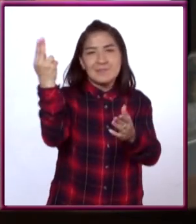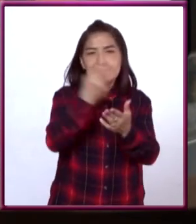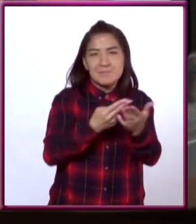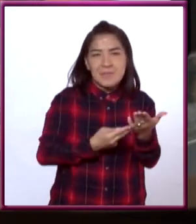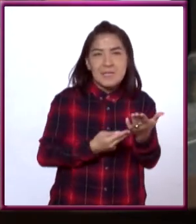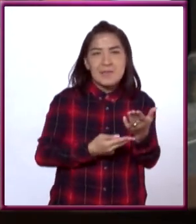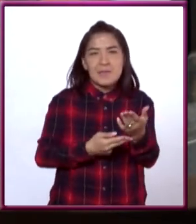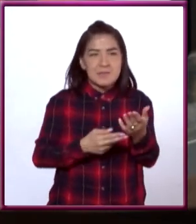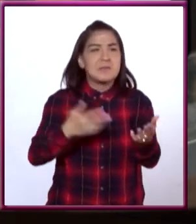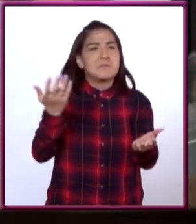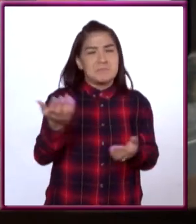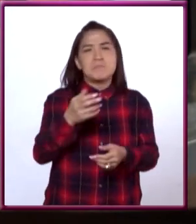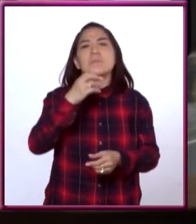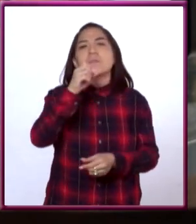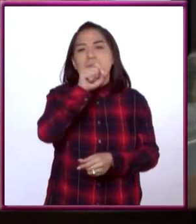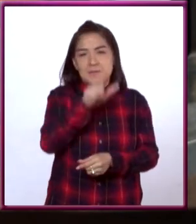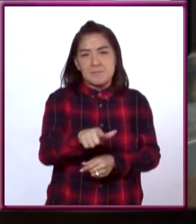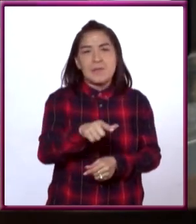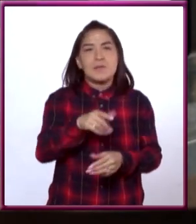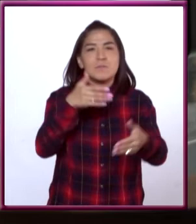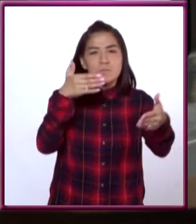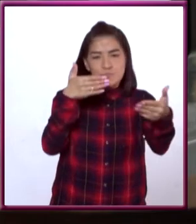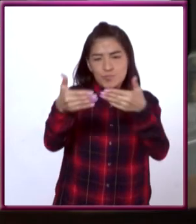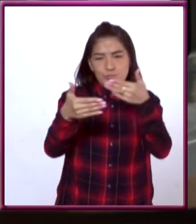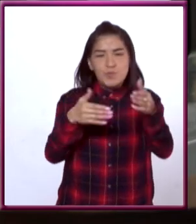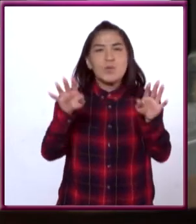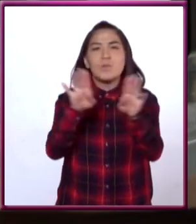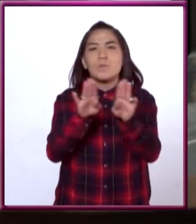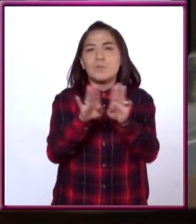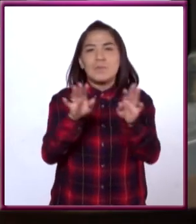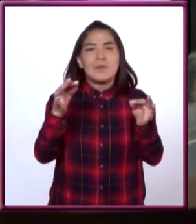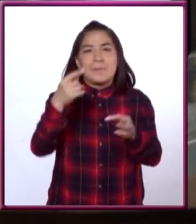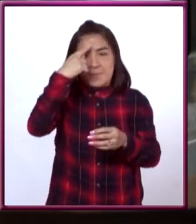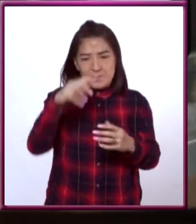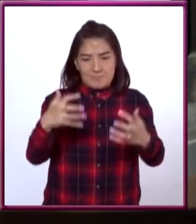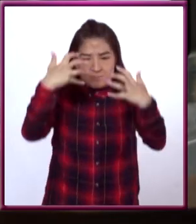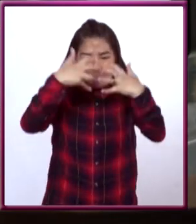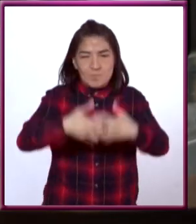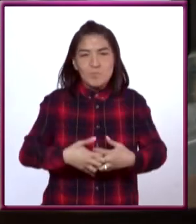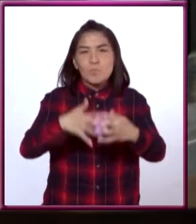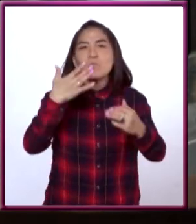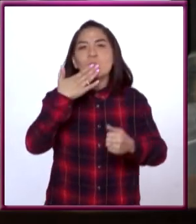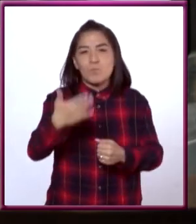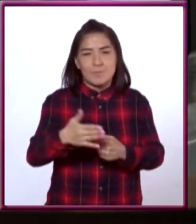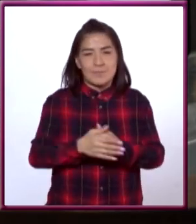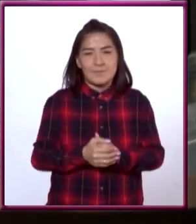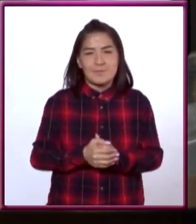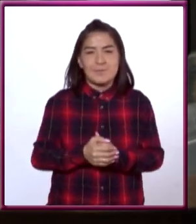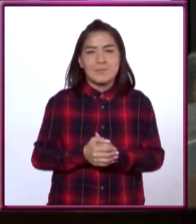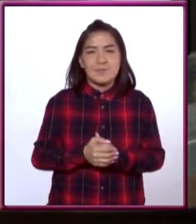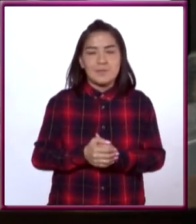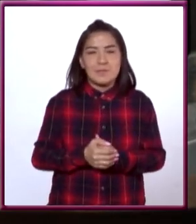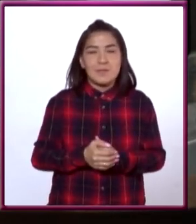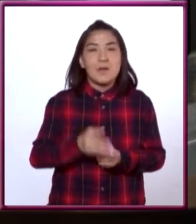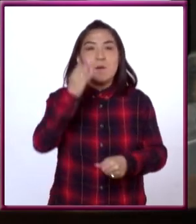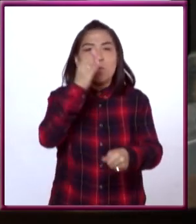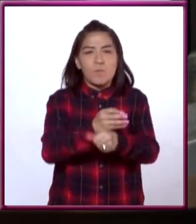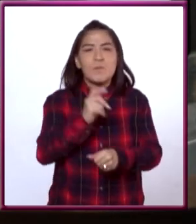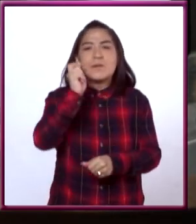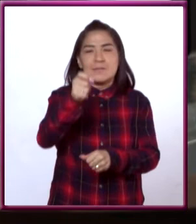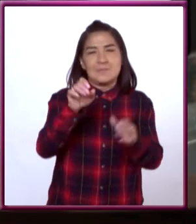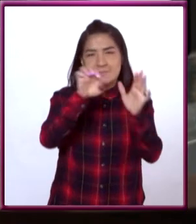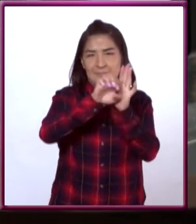diseño, pues obviamente las dimensiones son relevantes para que funcione adecuadamente. Y en nuestro